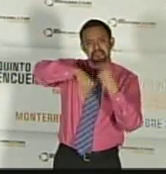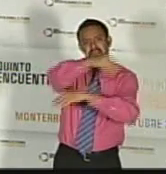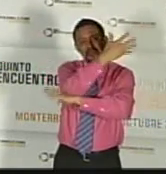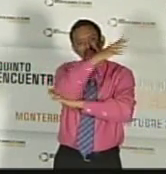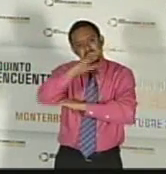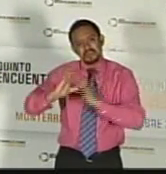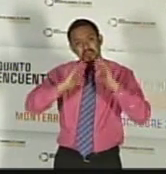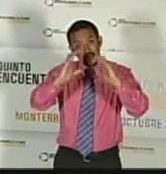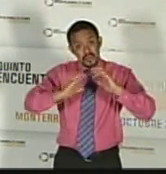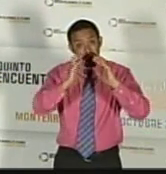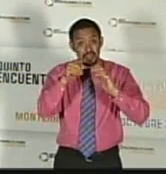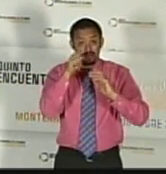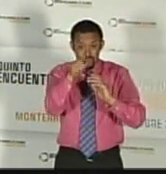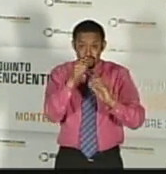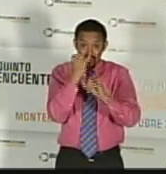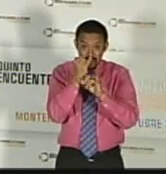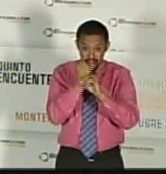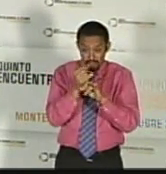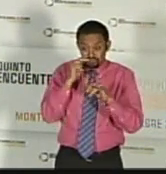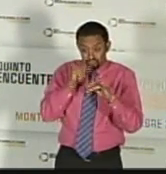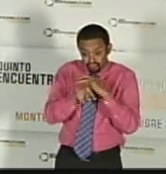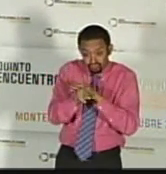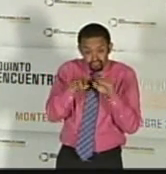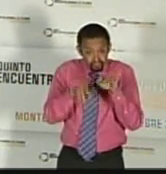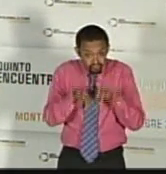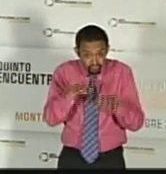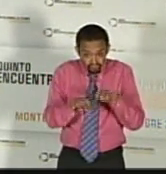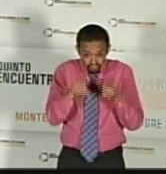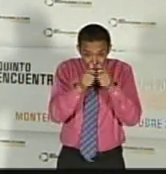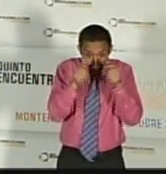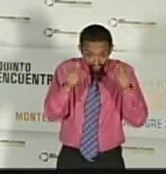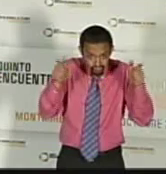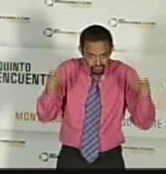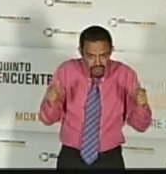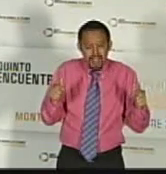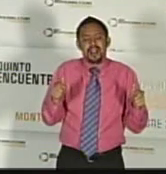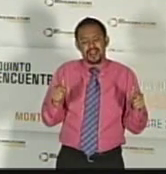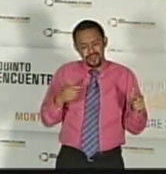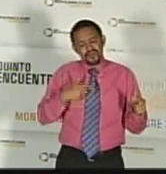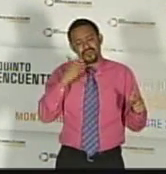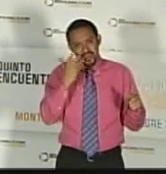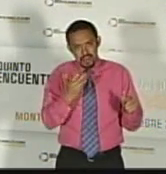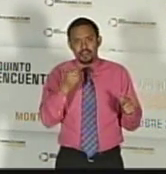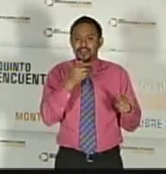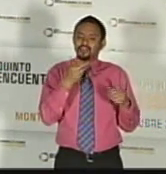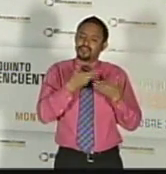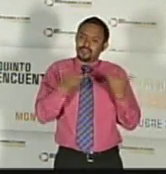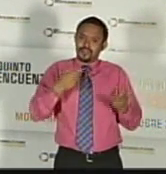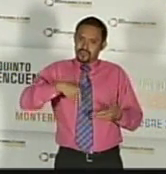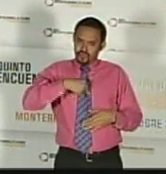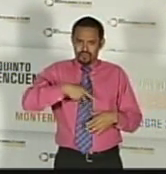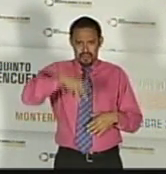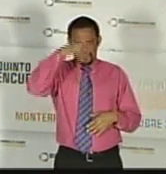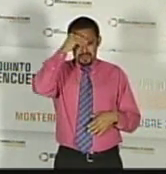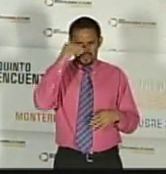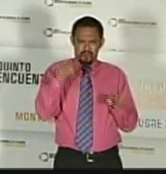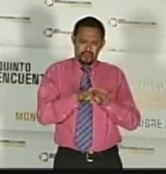esto, si esto crece como yo quiero que crezca, entonces vamos a aprender cómo trabajar